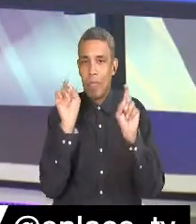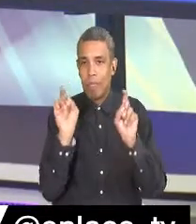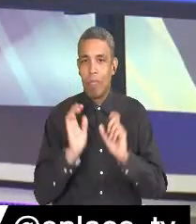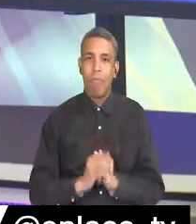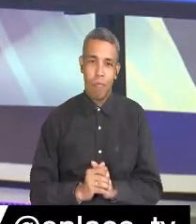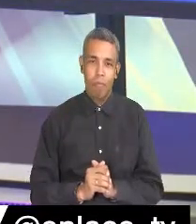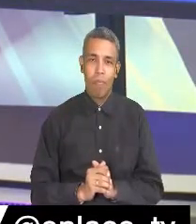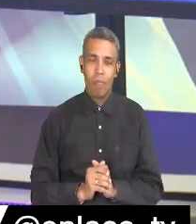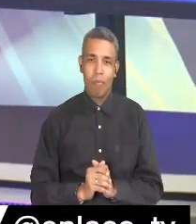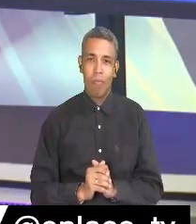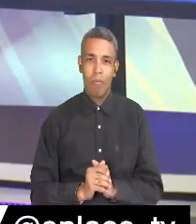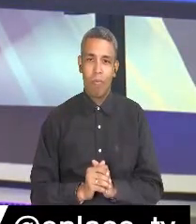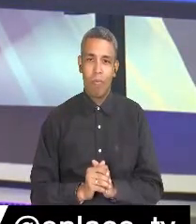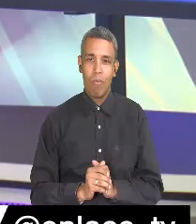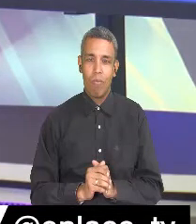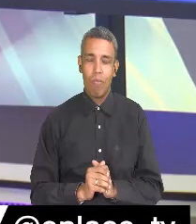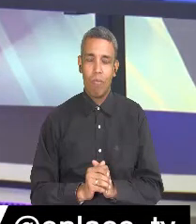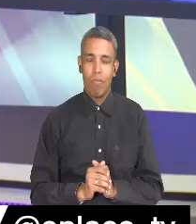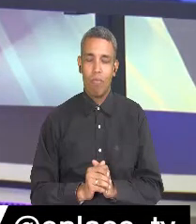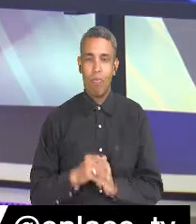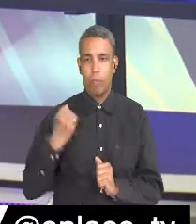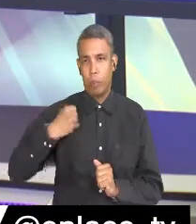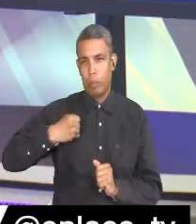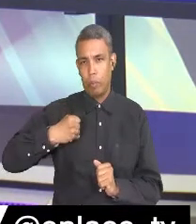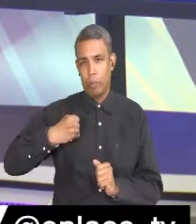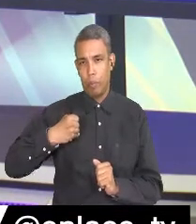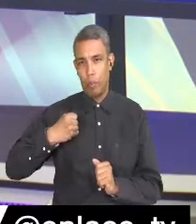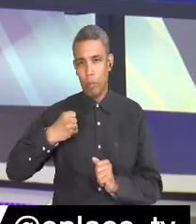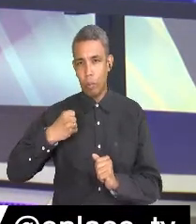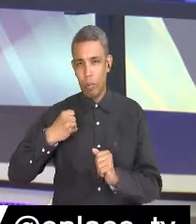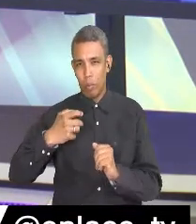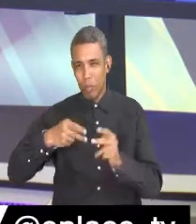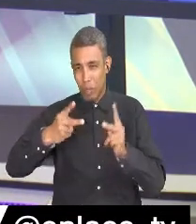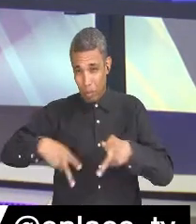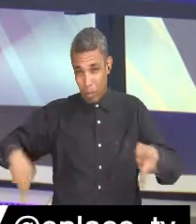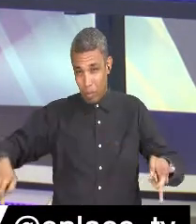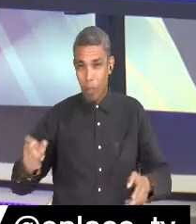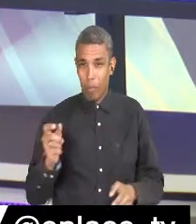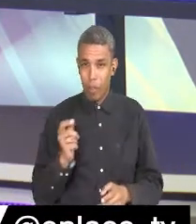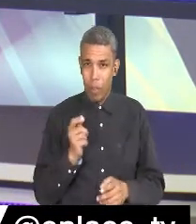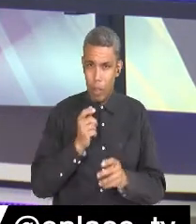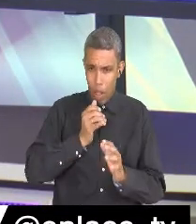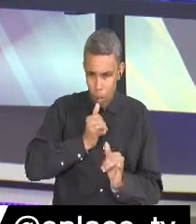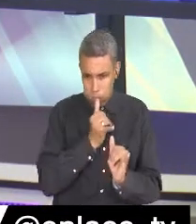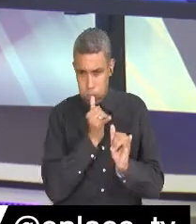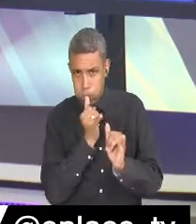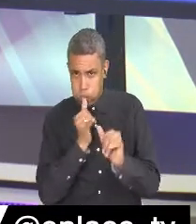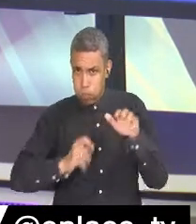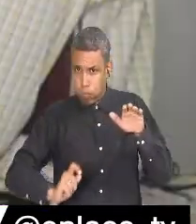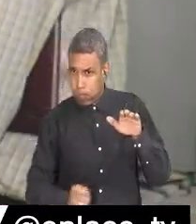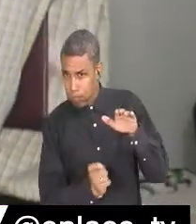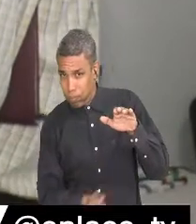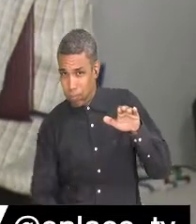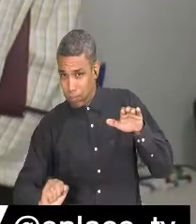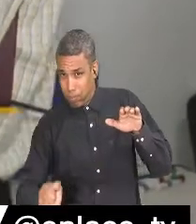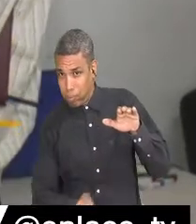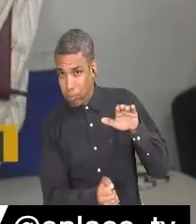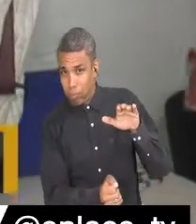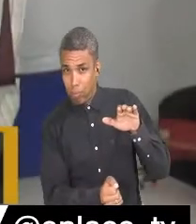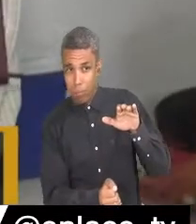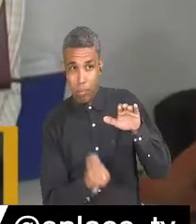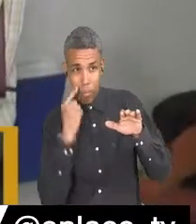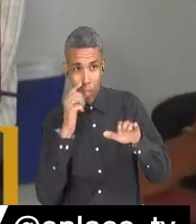Músicos de Barranca Bermeja participaron este martes de una jornada académica cumplida en el auditorio del Centro Popular Comercial CPC. Estos hombres